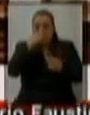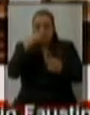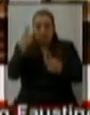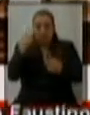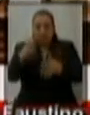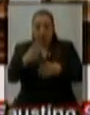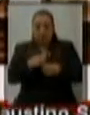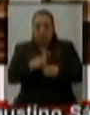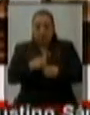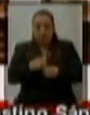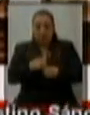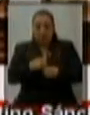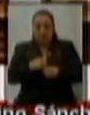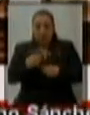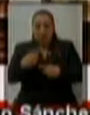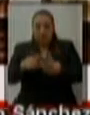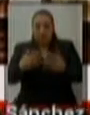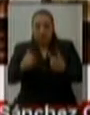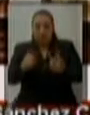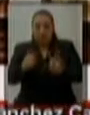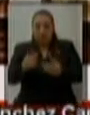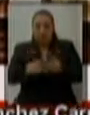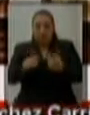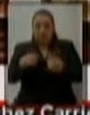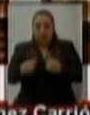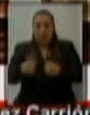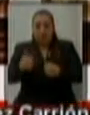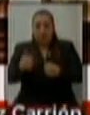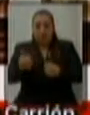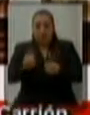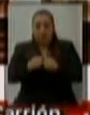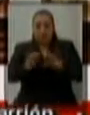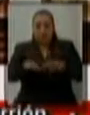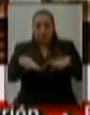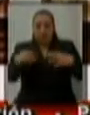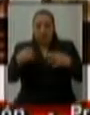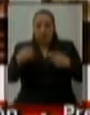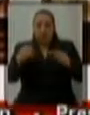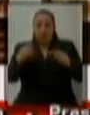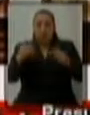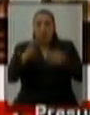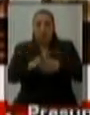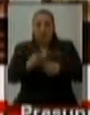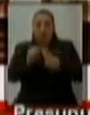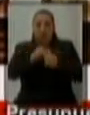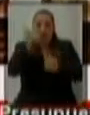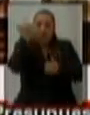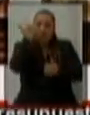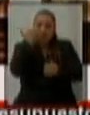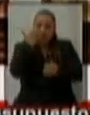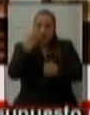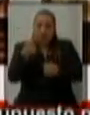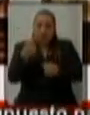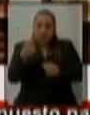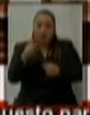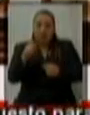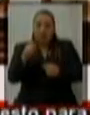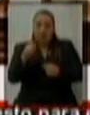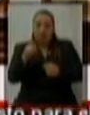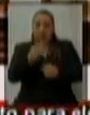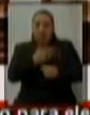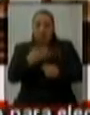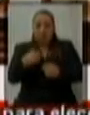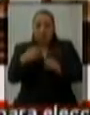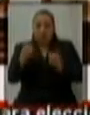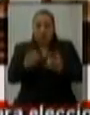tomar conocimiento in situ de las características principales de nuestro hemiciclo unicameral, la antigua Cámara de Diputados, y el presidente